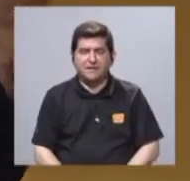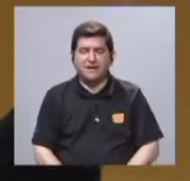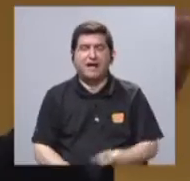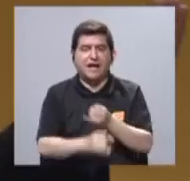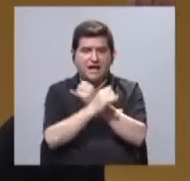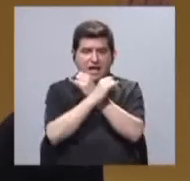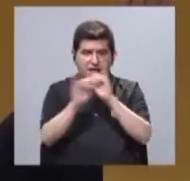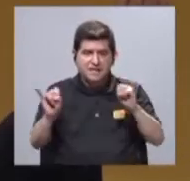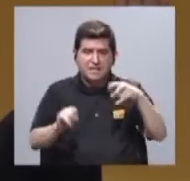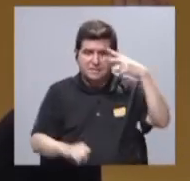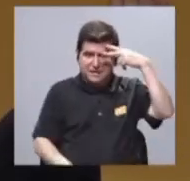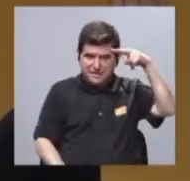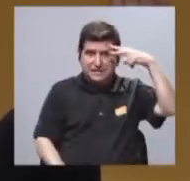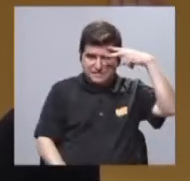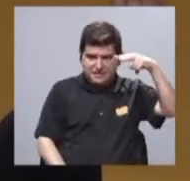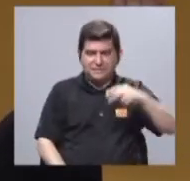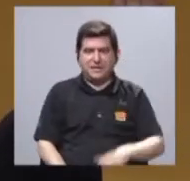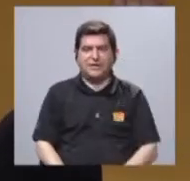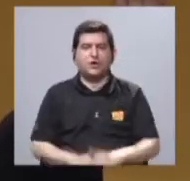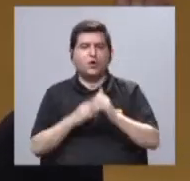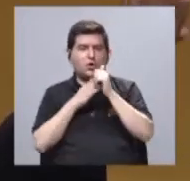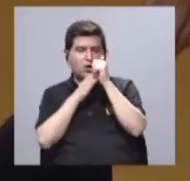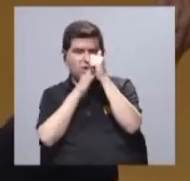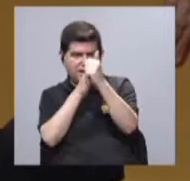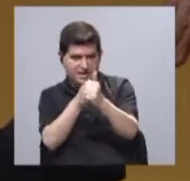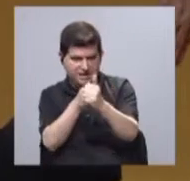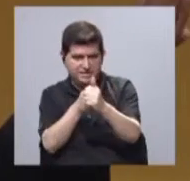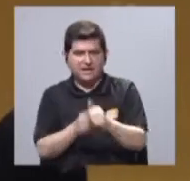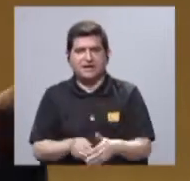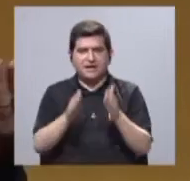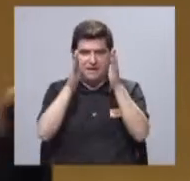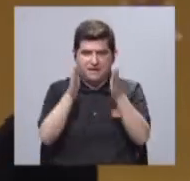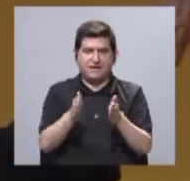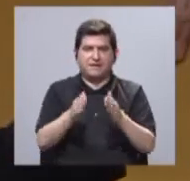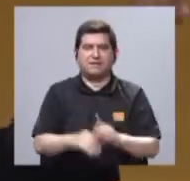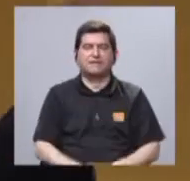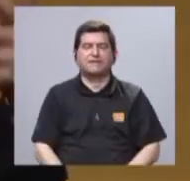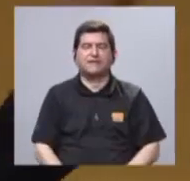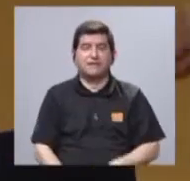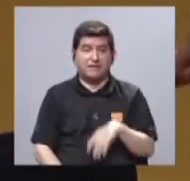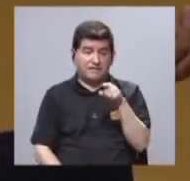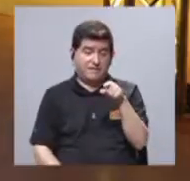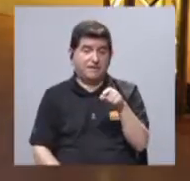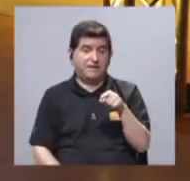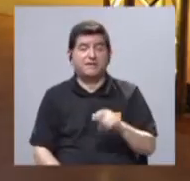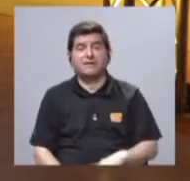la independencia de México, encabezada por